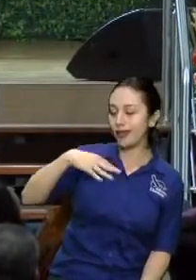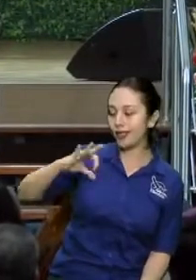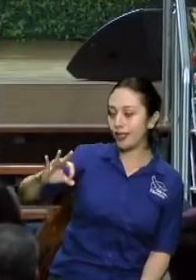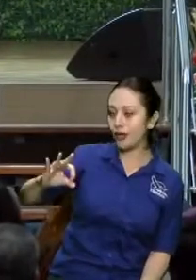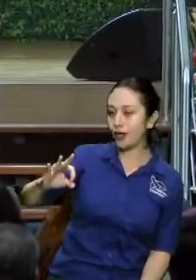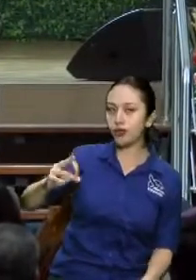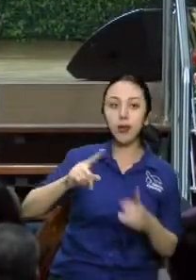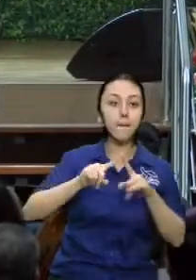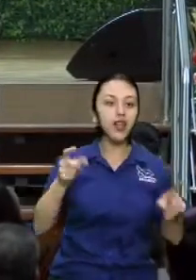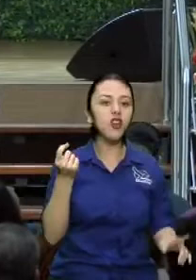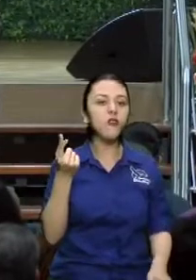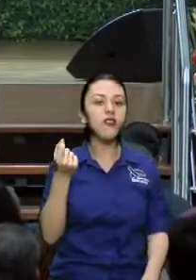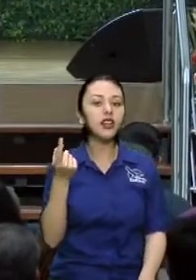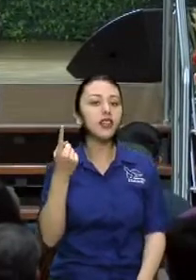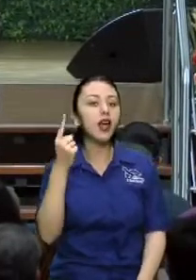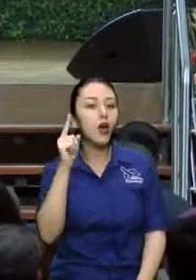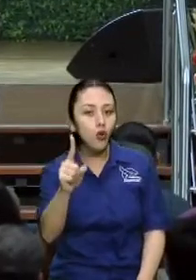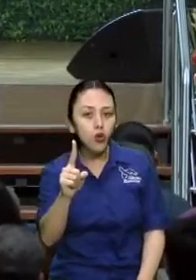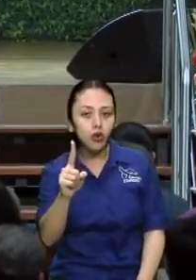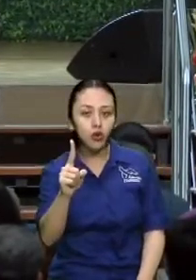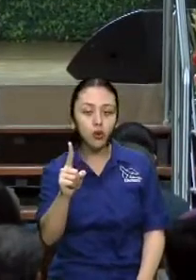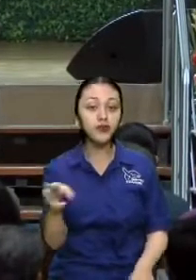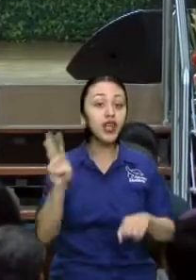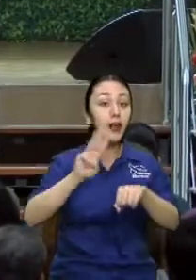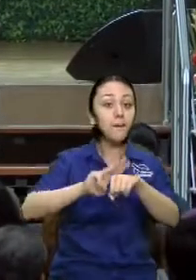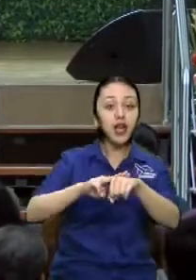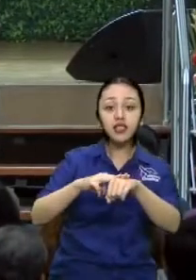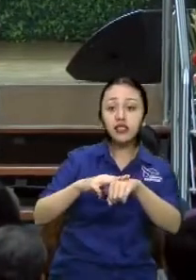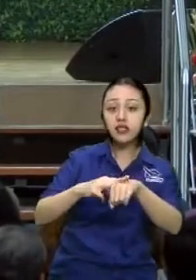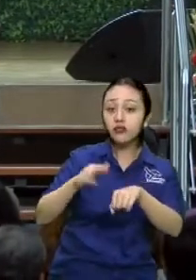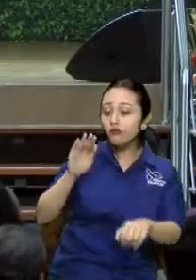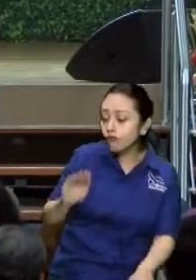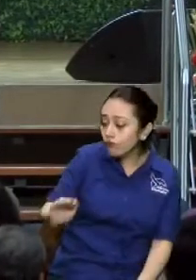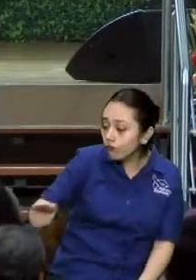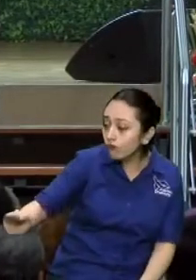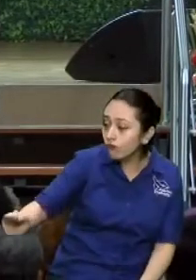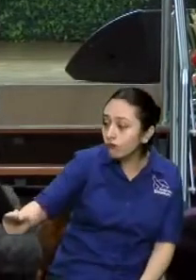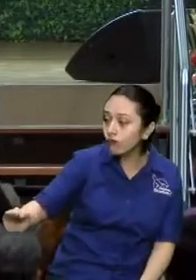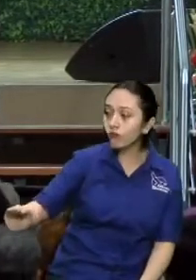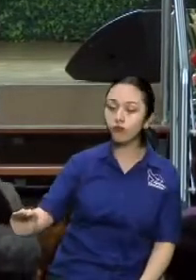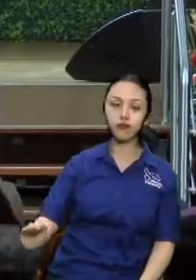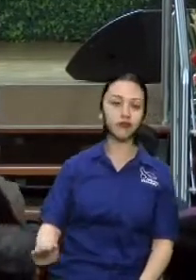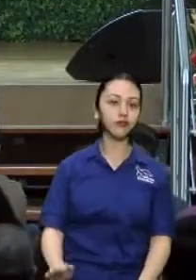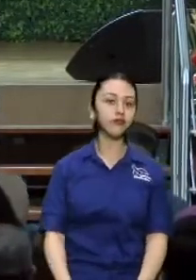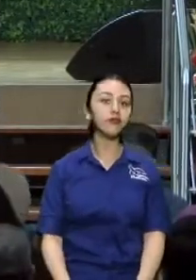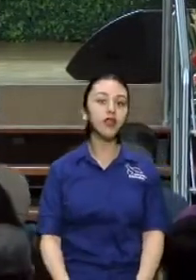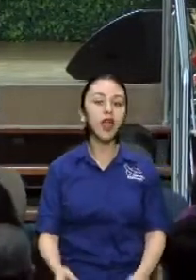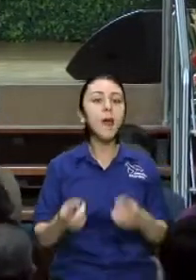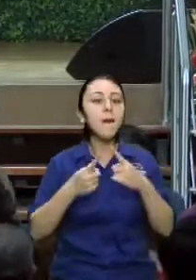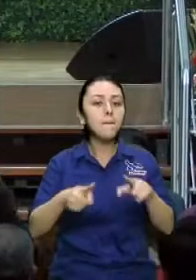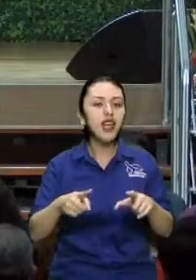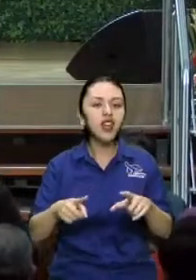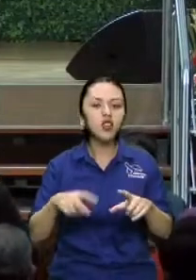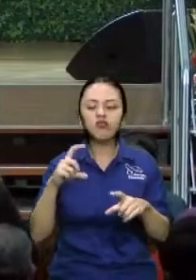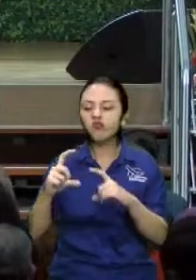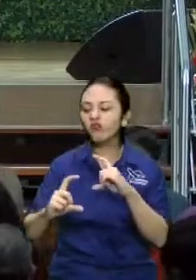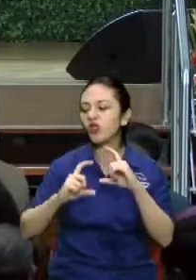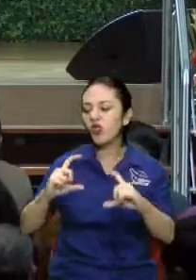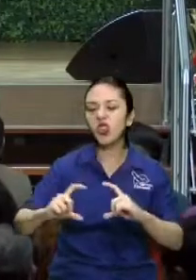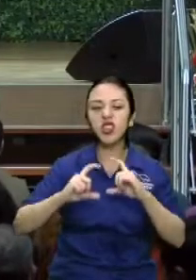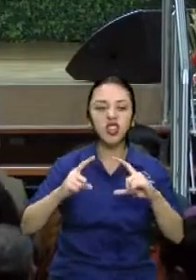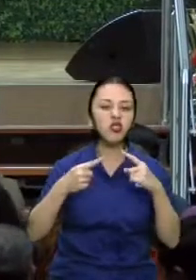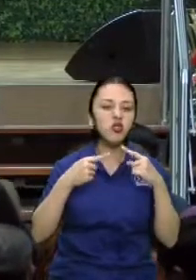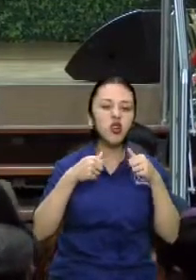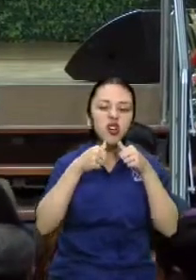a oveja. Usted sabe que las ovejas apestan. No las ovejitas así, ¿verdad? Sino las ovejas animales. Las ovejas animales, las